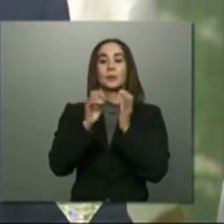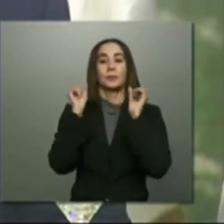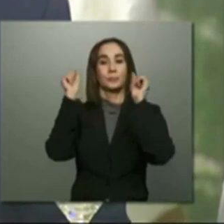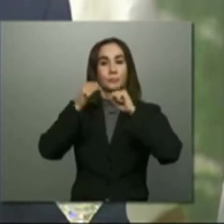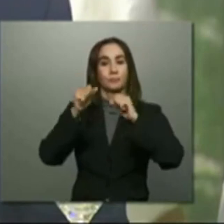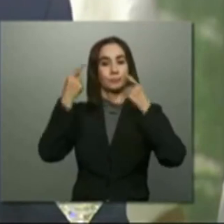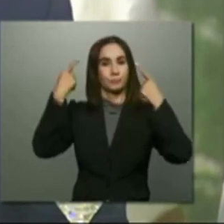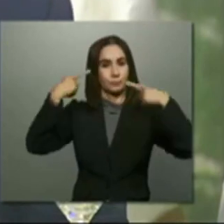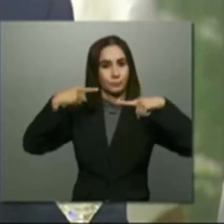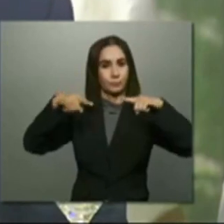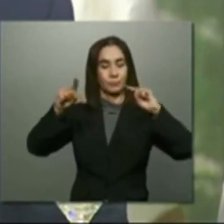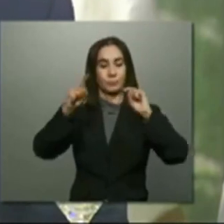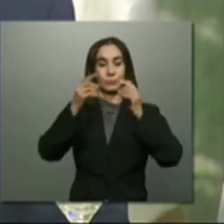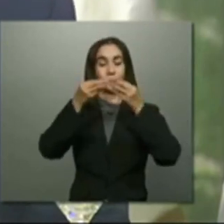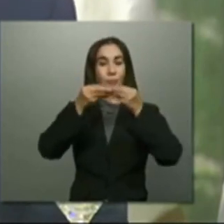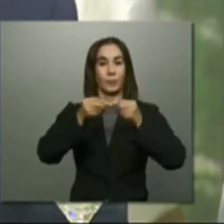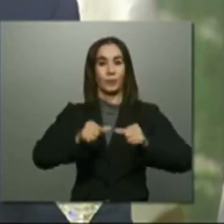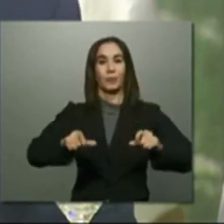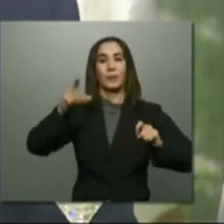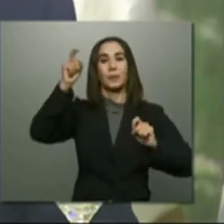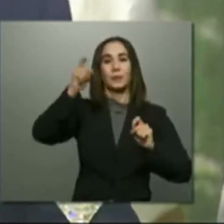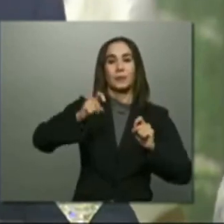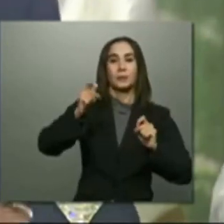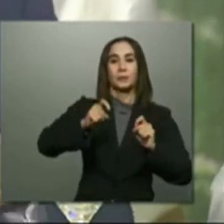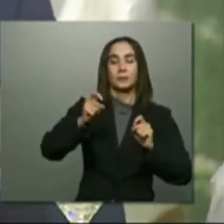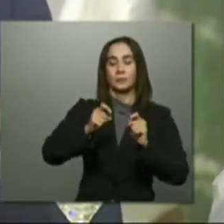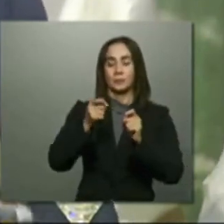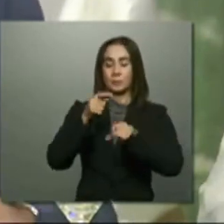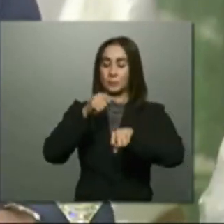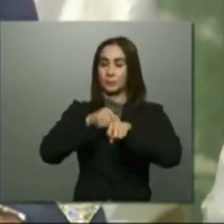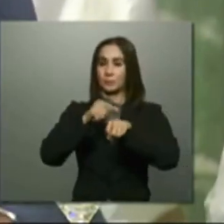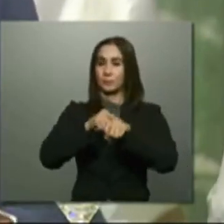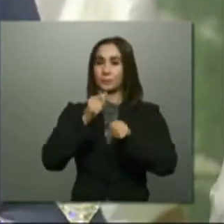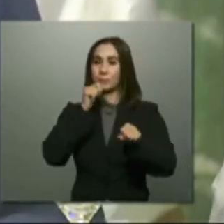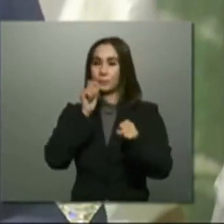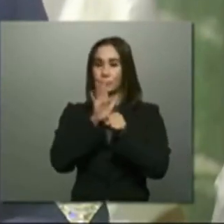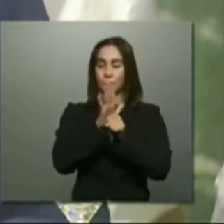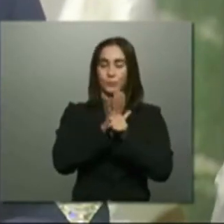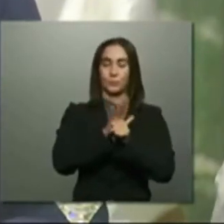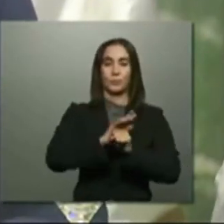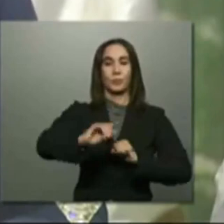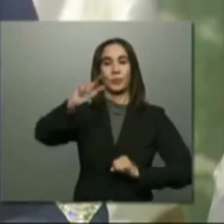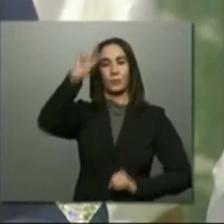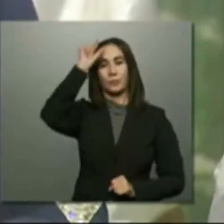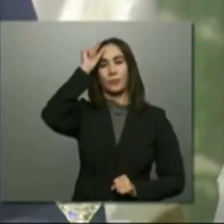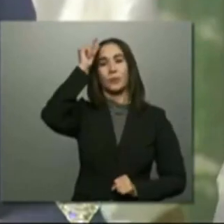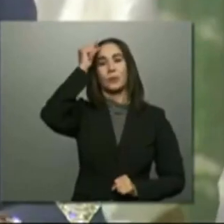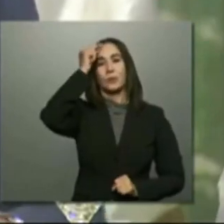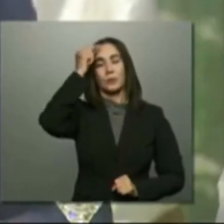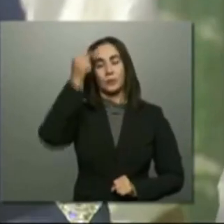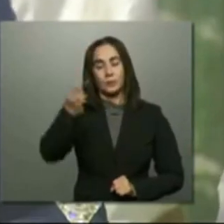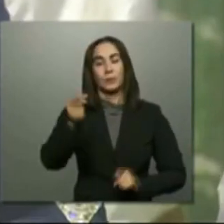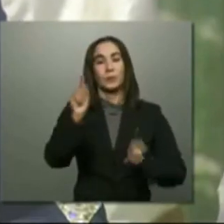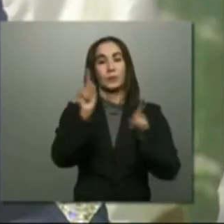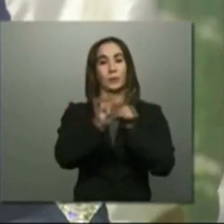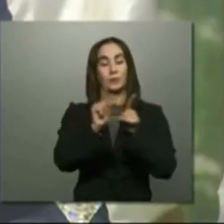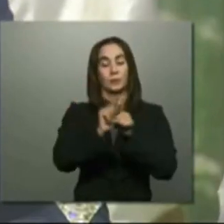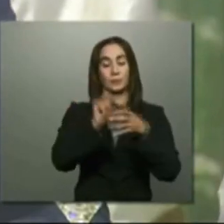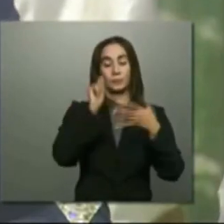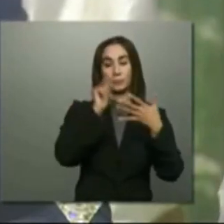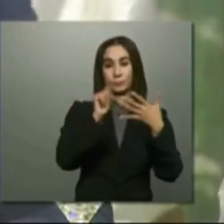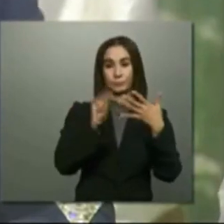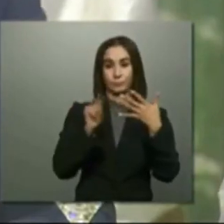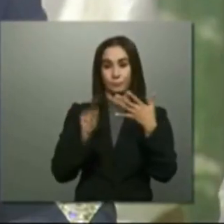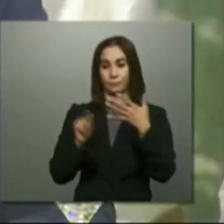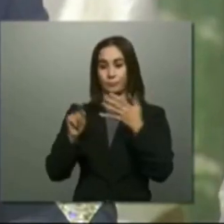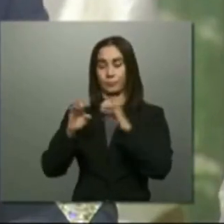una ciudadanía vigilante y con reglas claras, porque ahí hay muchos problemas con la